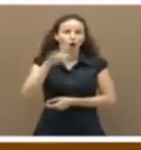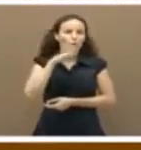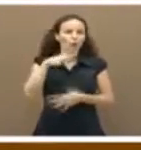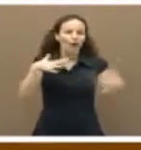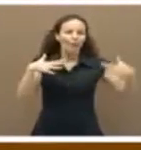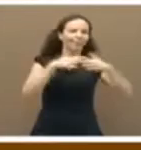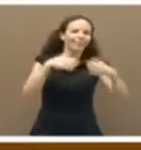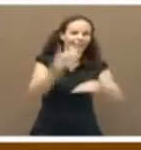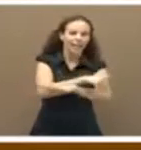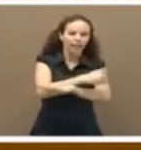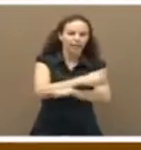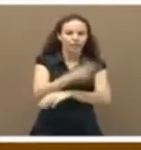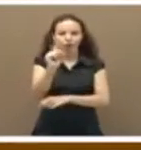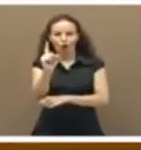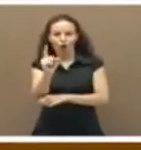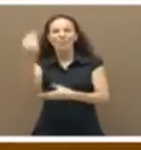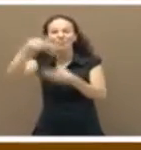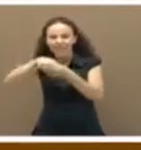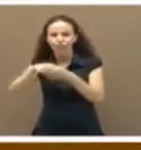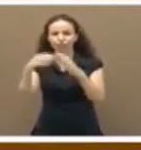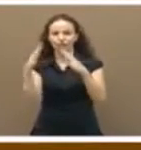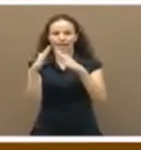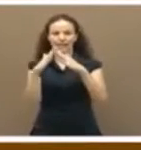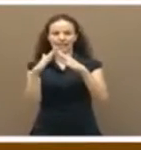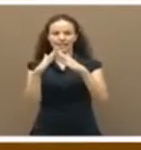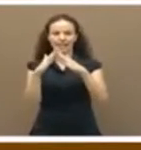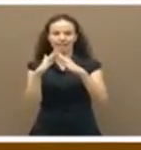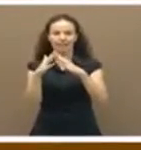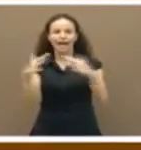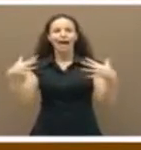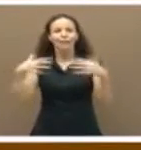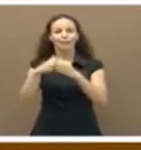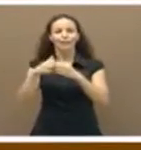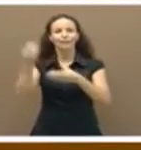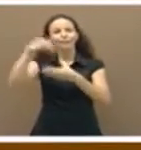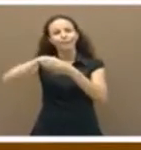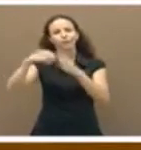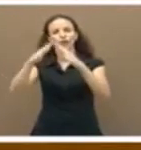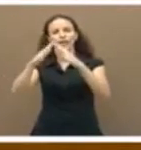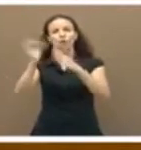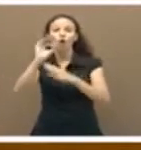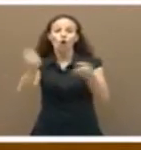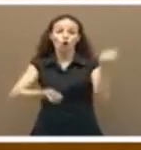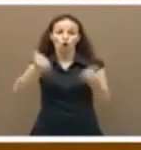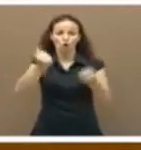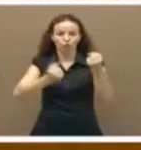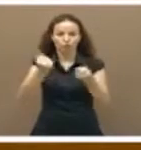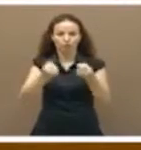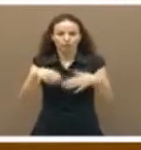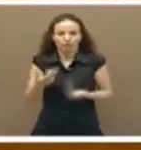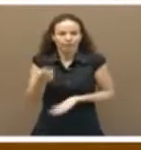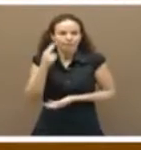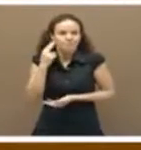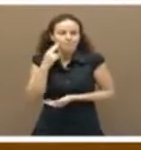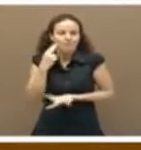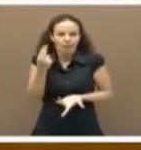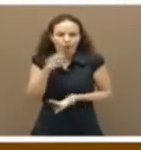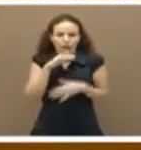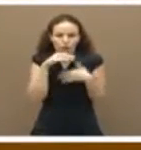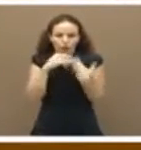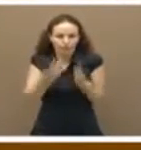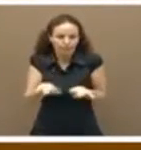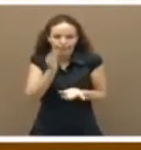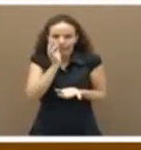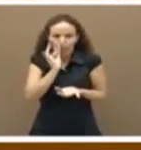calle, lo son por accidentes en las casas, por accidentes domésticos o en accidentes de coche. ¿Por qué tanto miedo entonces hoy a que los